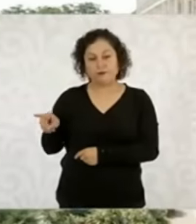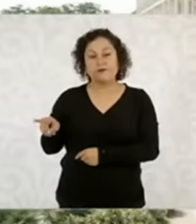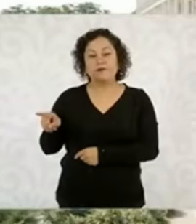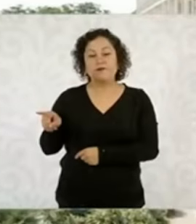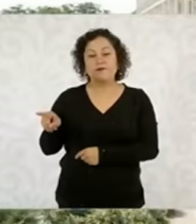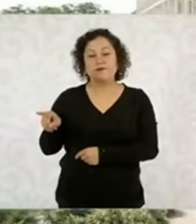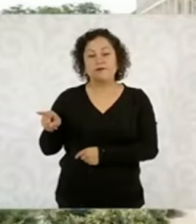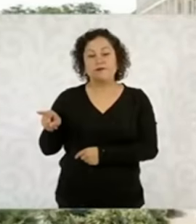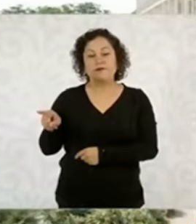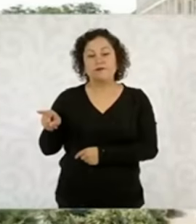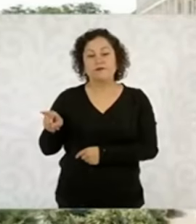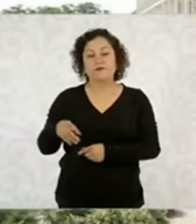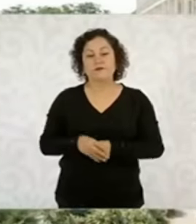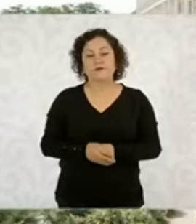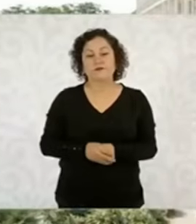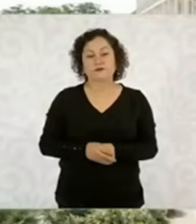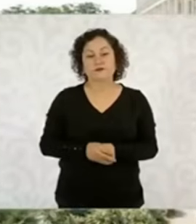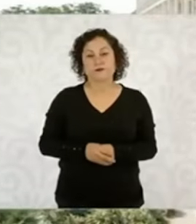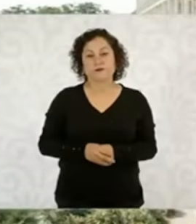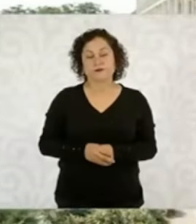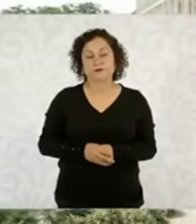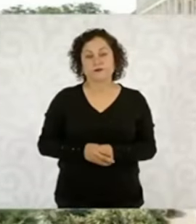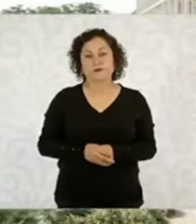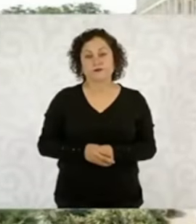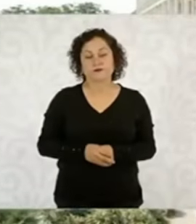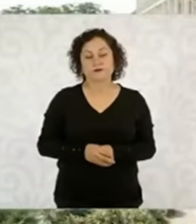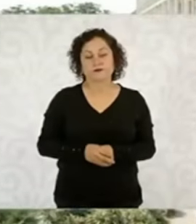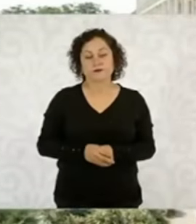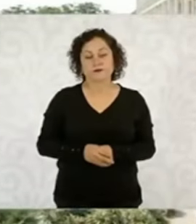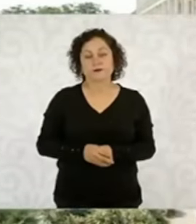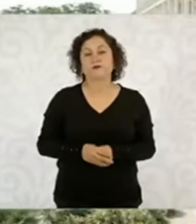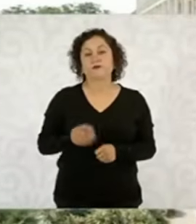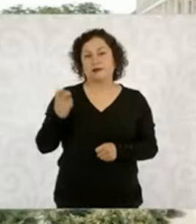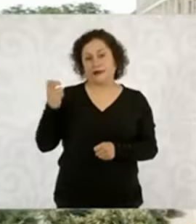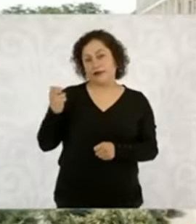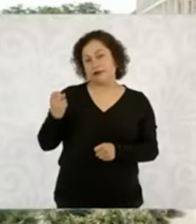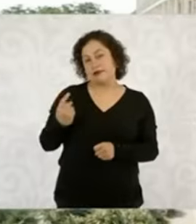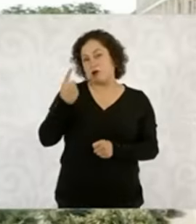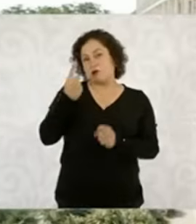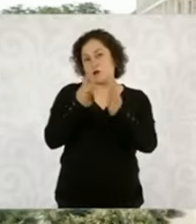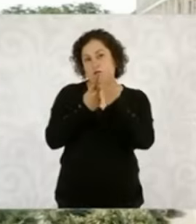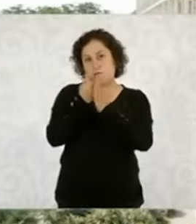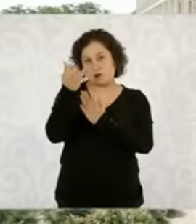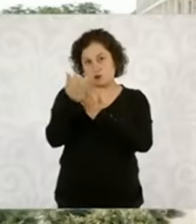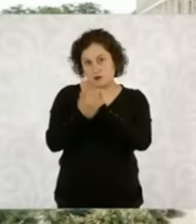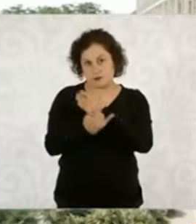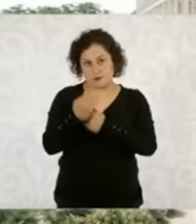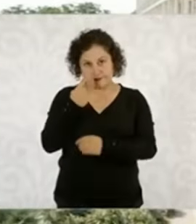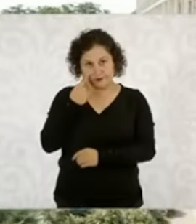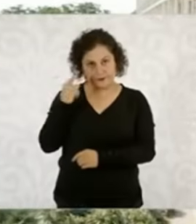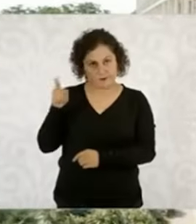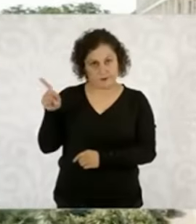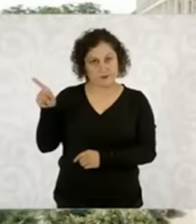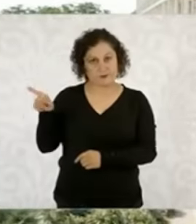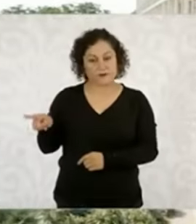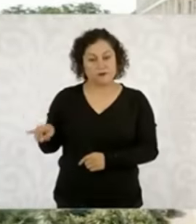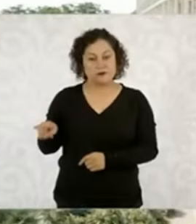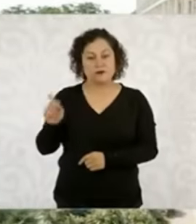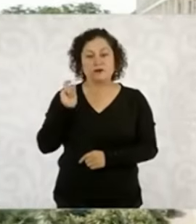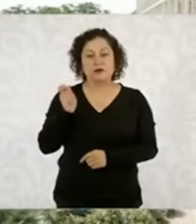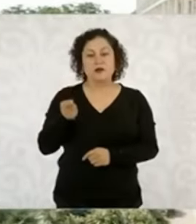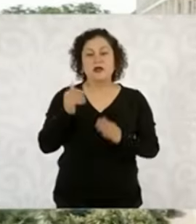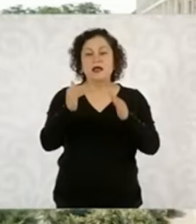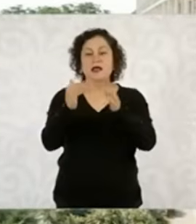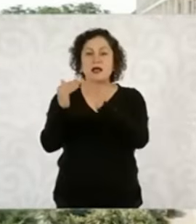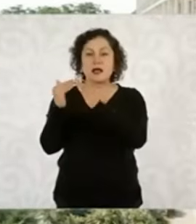render de uno de los proyectos. Como pueden ver, viviendas bonitas,